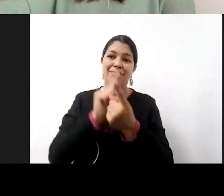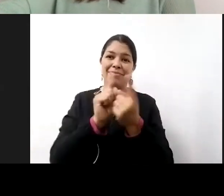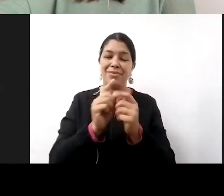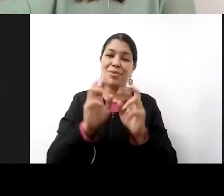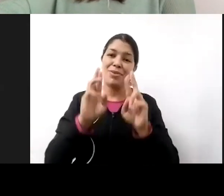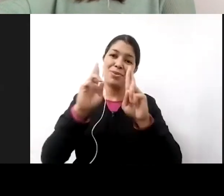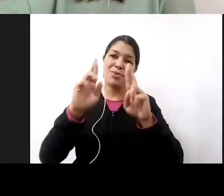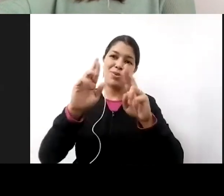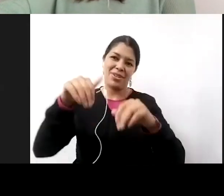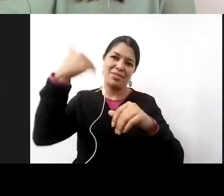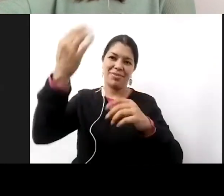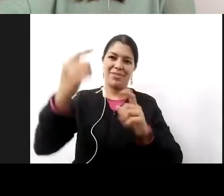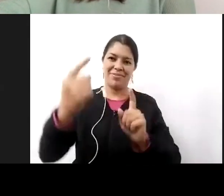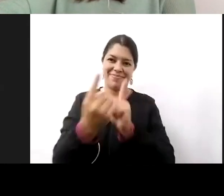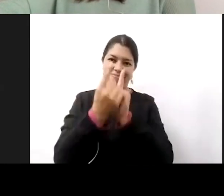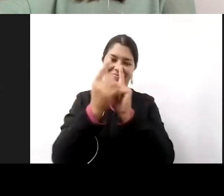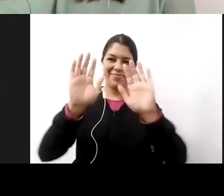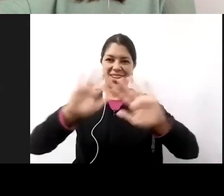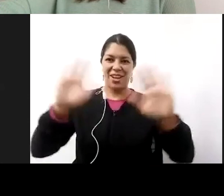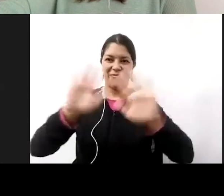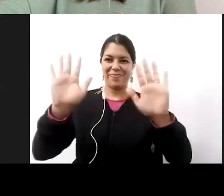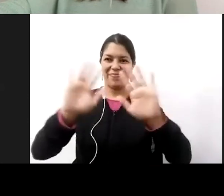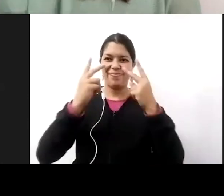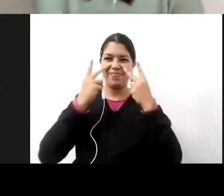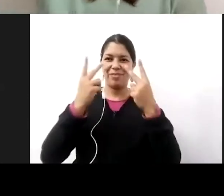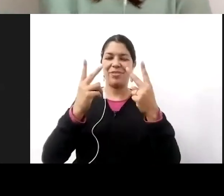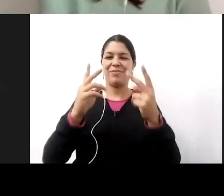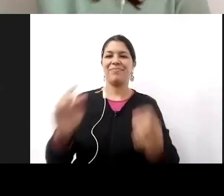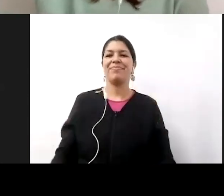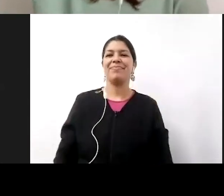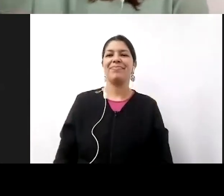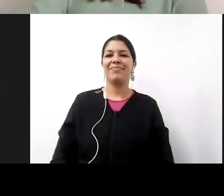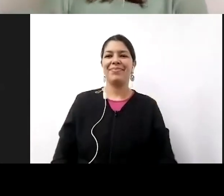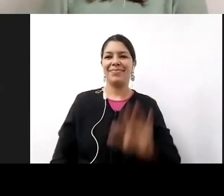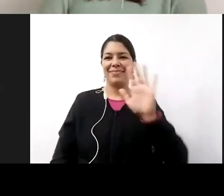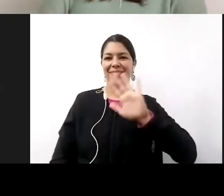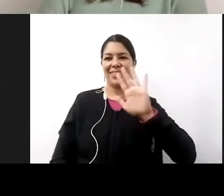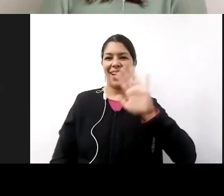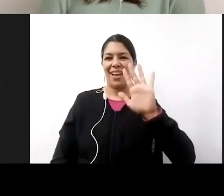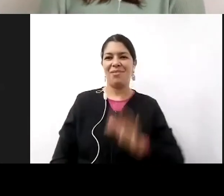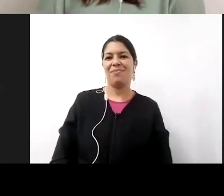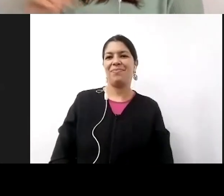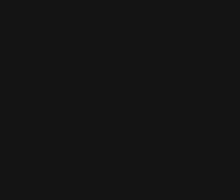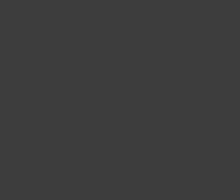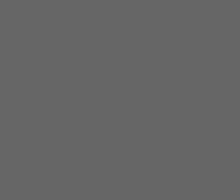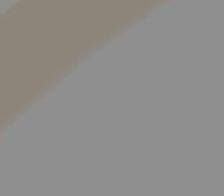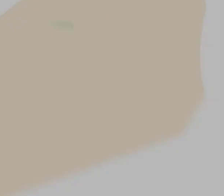vemos en otra ocasión. Chao. Hasta luego. Chao.